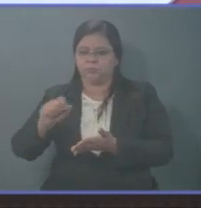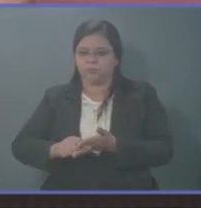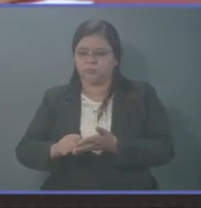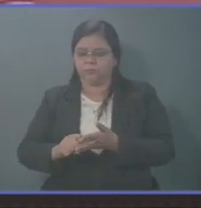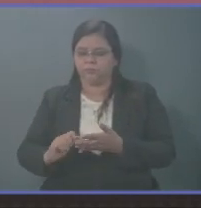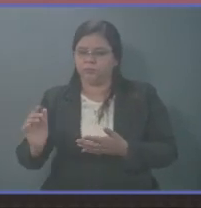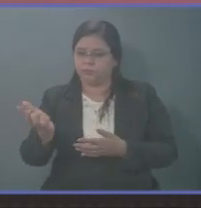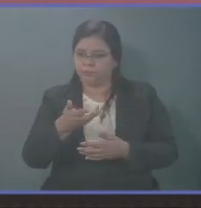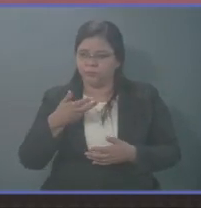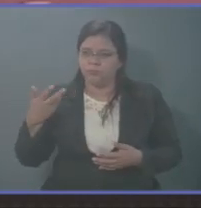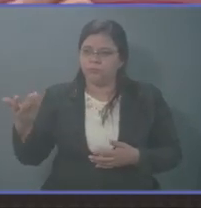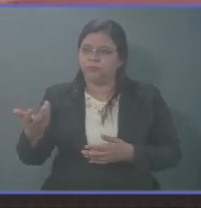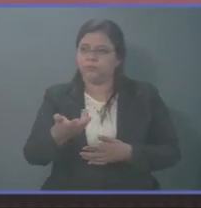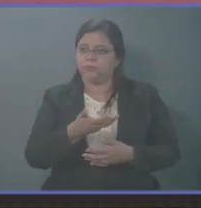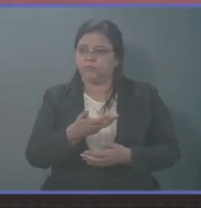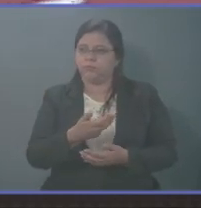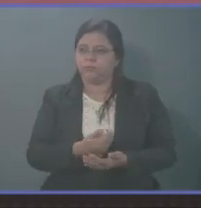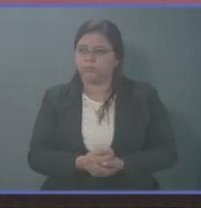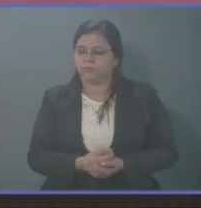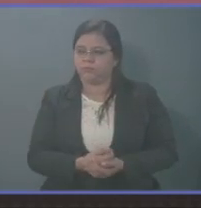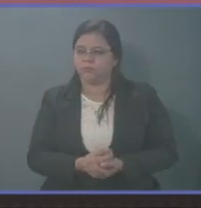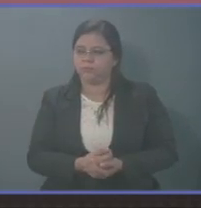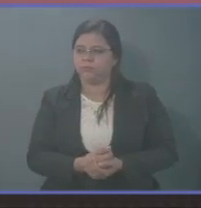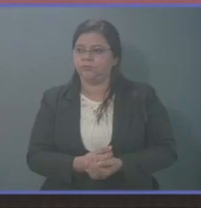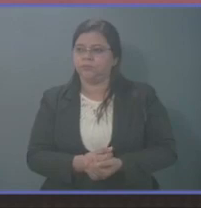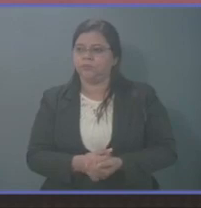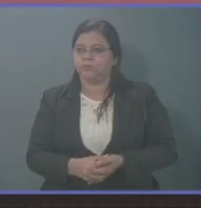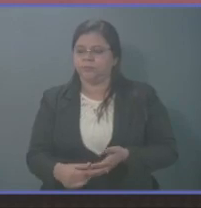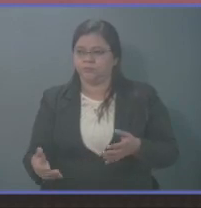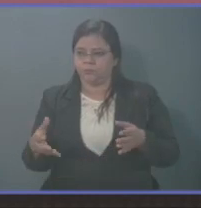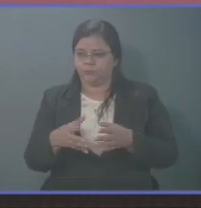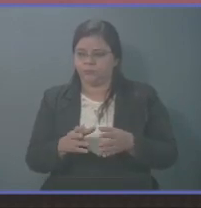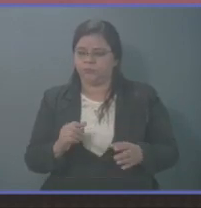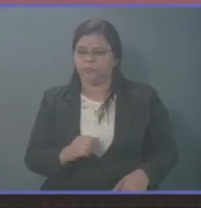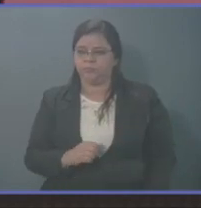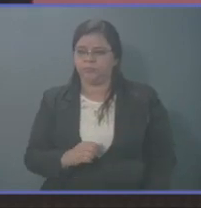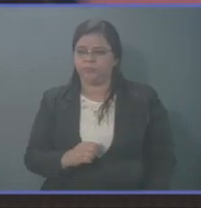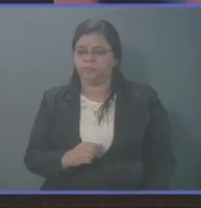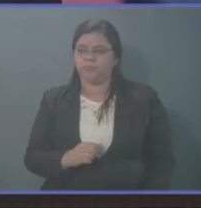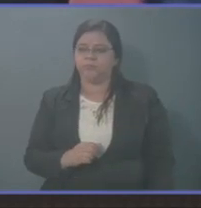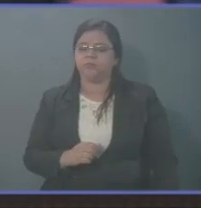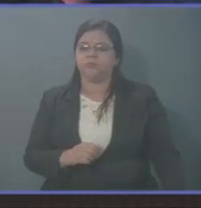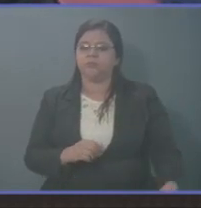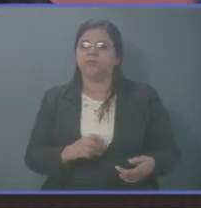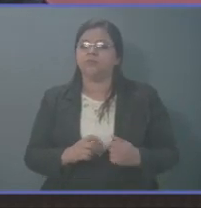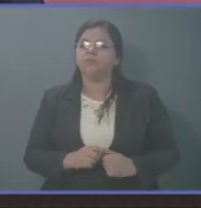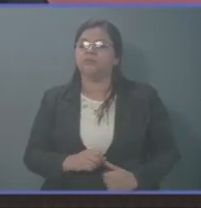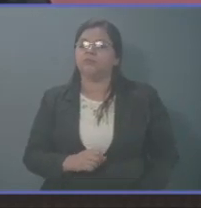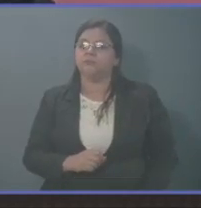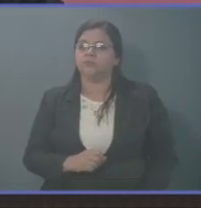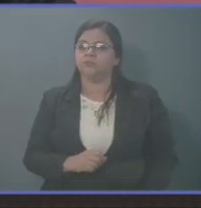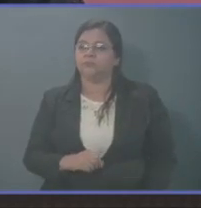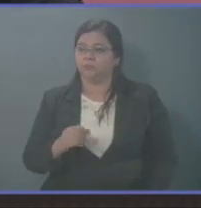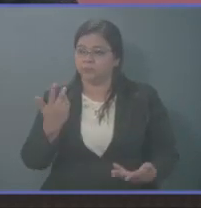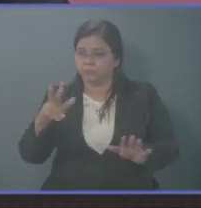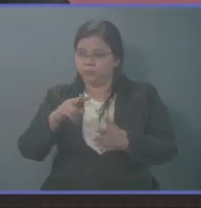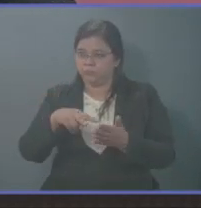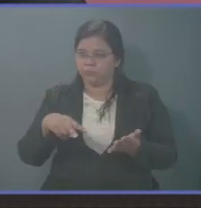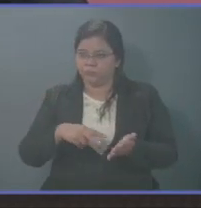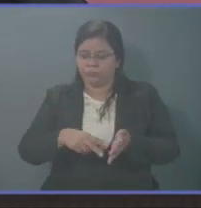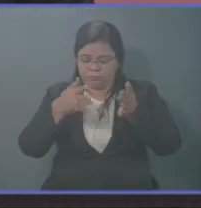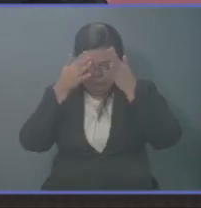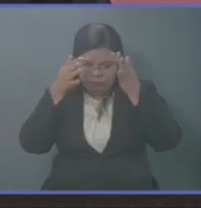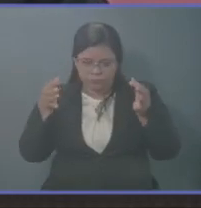los miembros de la Comisión de Hacienda y Especial del Presupuesto. Leído el dictamen